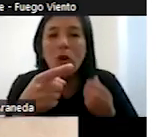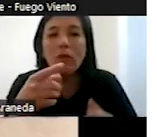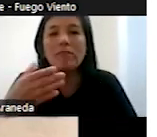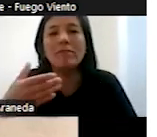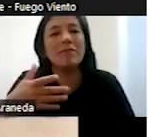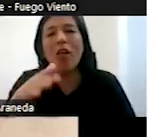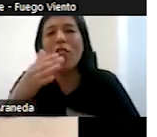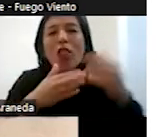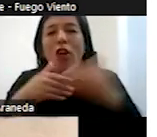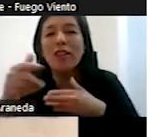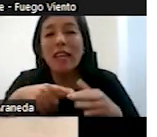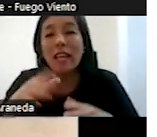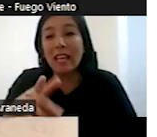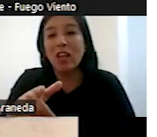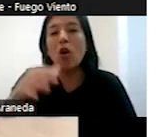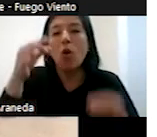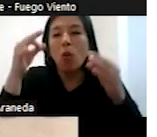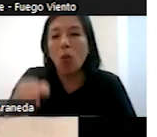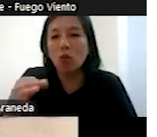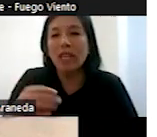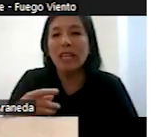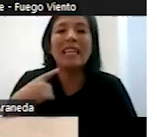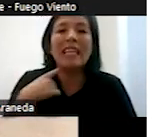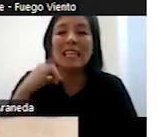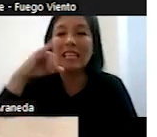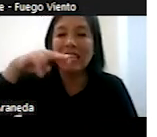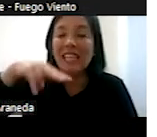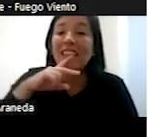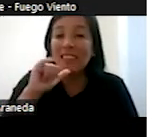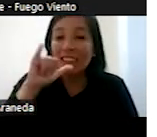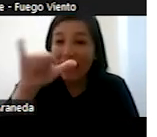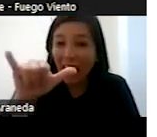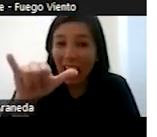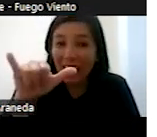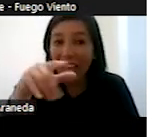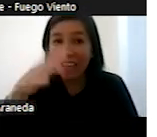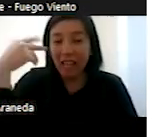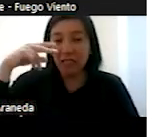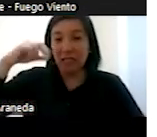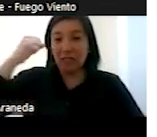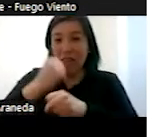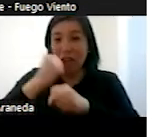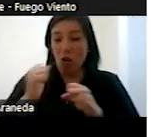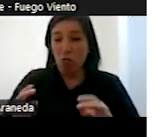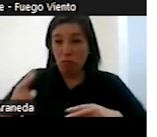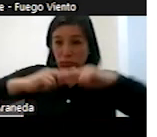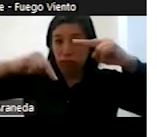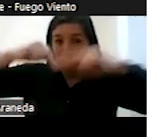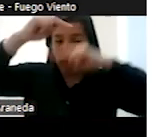en el condominio Santa Augusta en Quintay. O sea, también llegó ese momento acá, hasta la